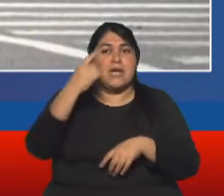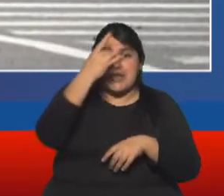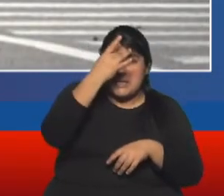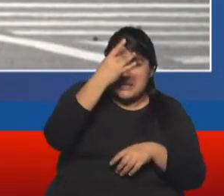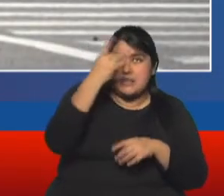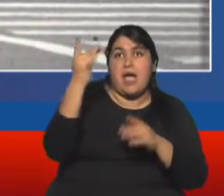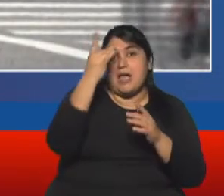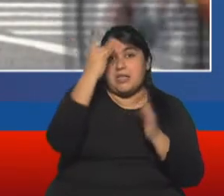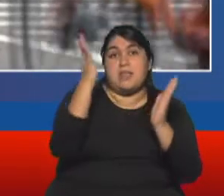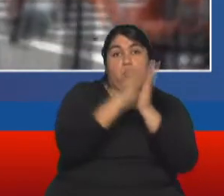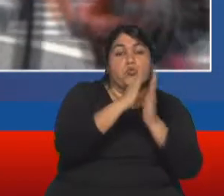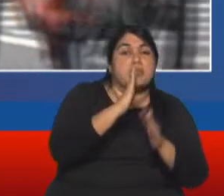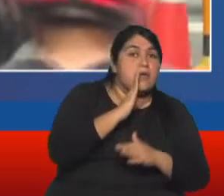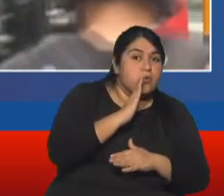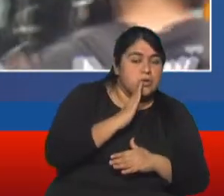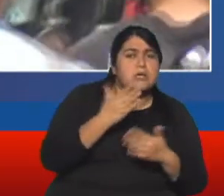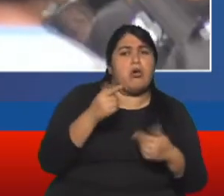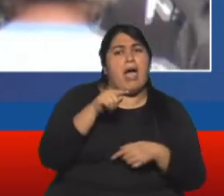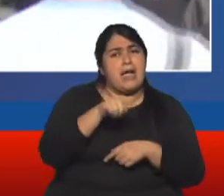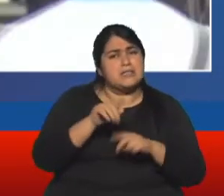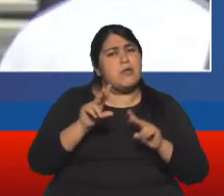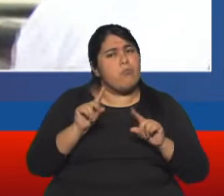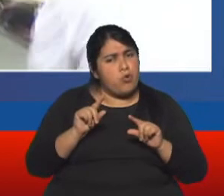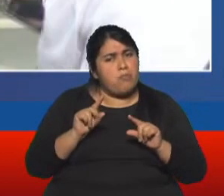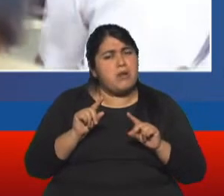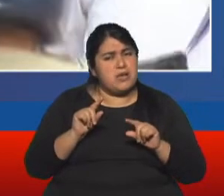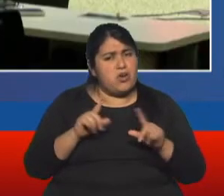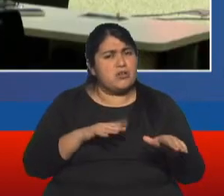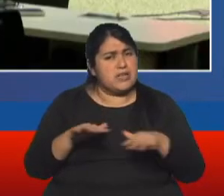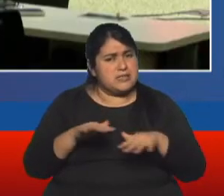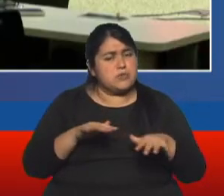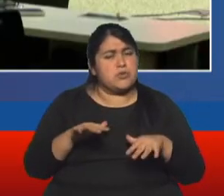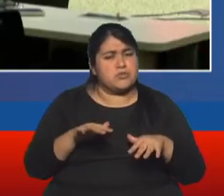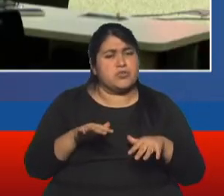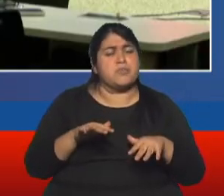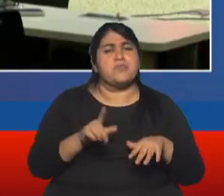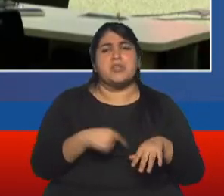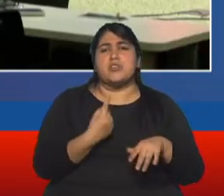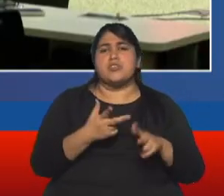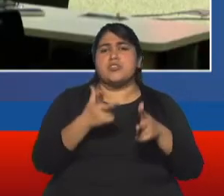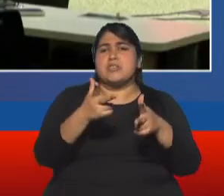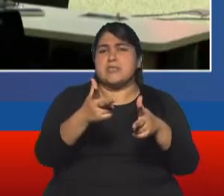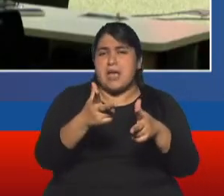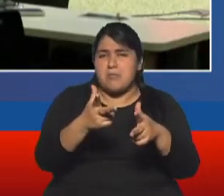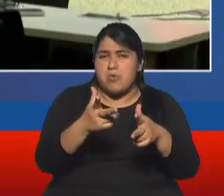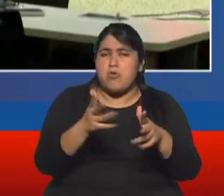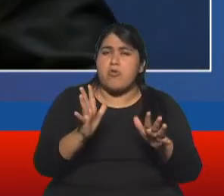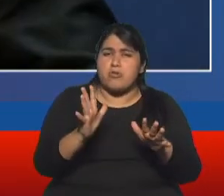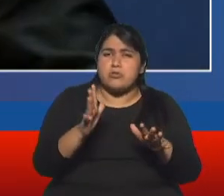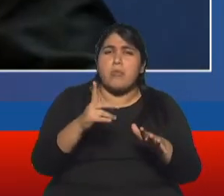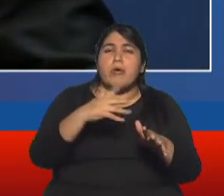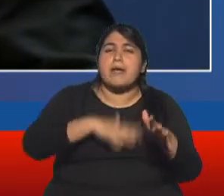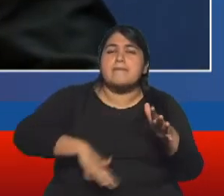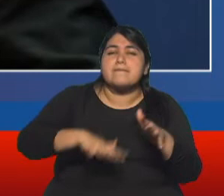Estados Unidos, en lo que es este complejo escenario que denominamos en términos generales y amplios del